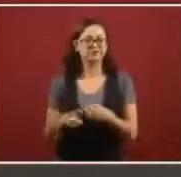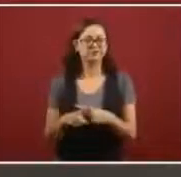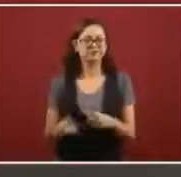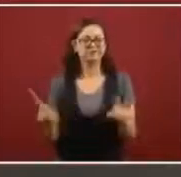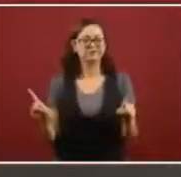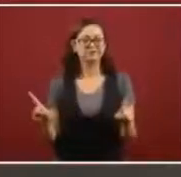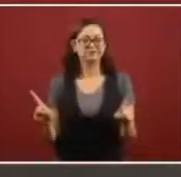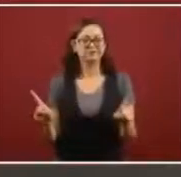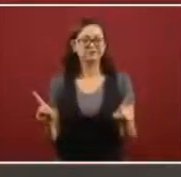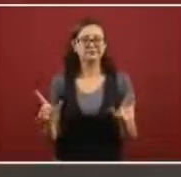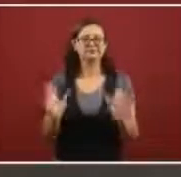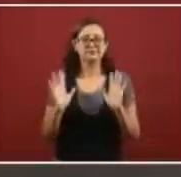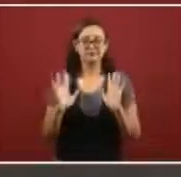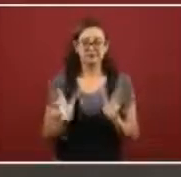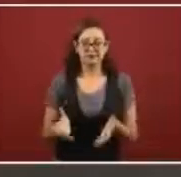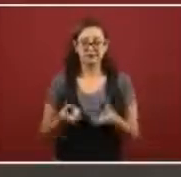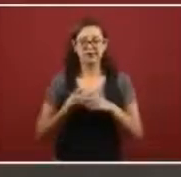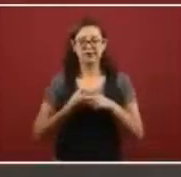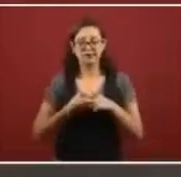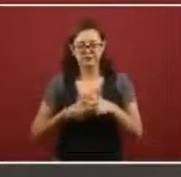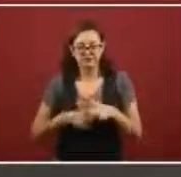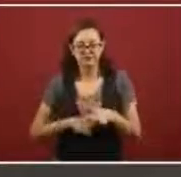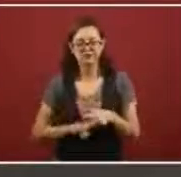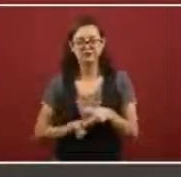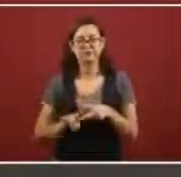Y ya se inició.